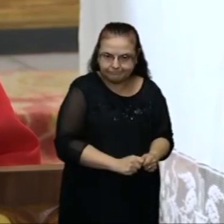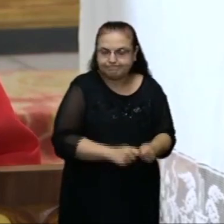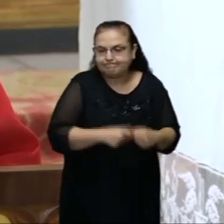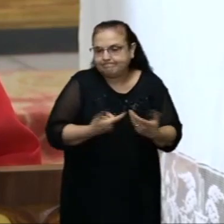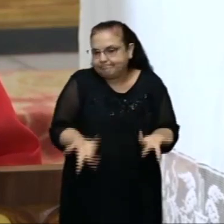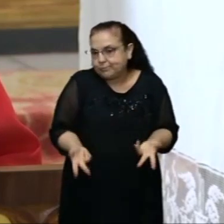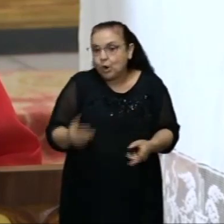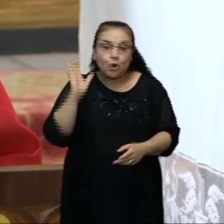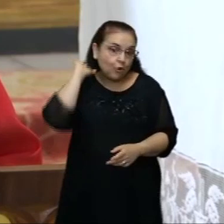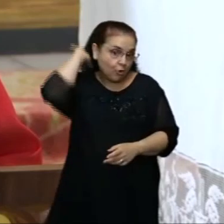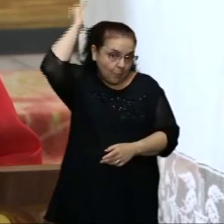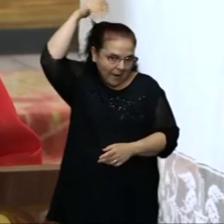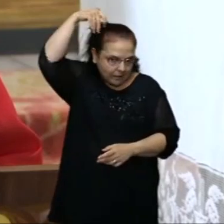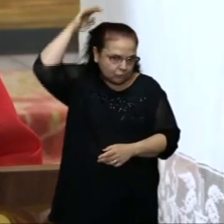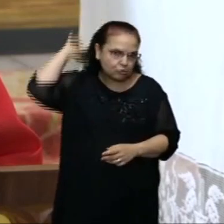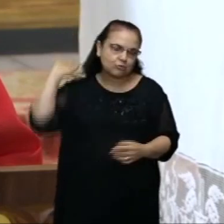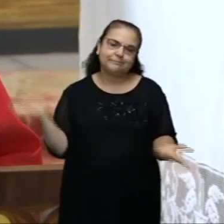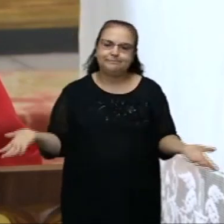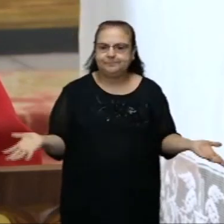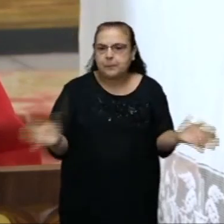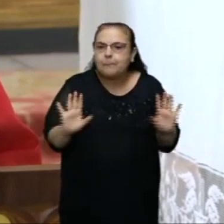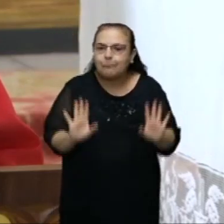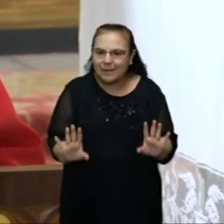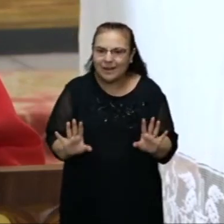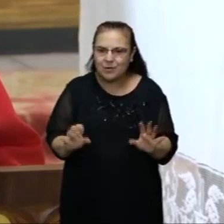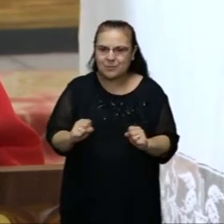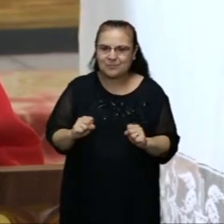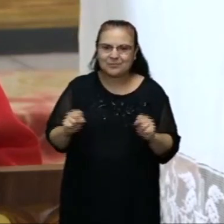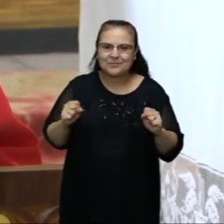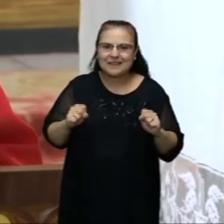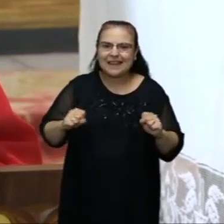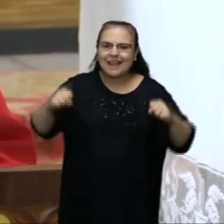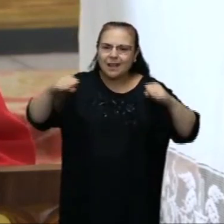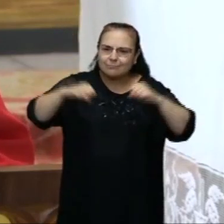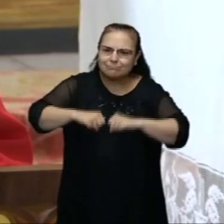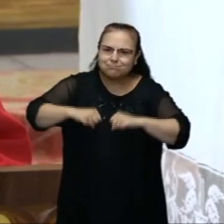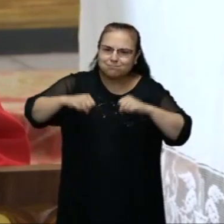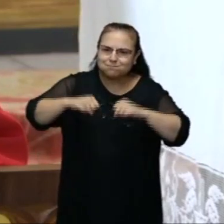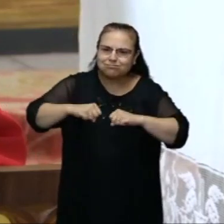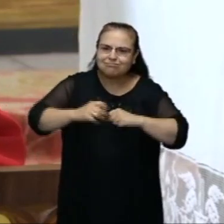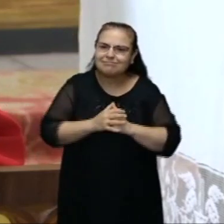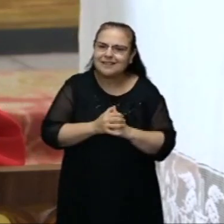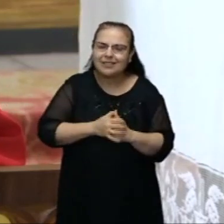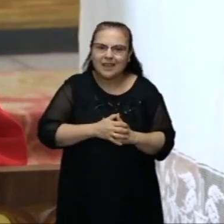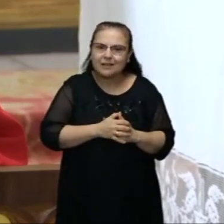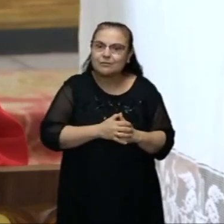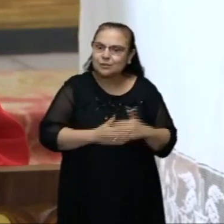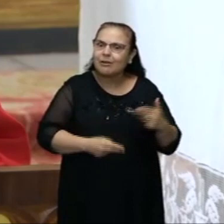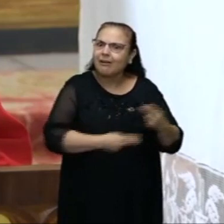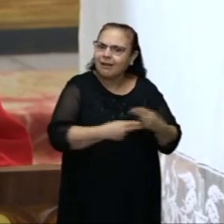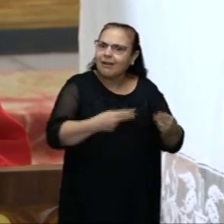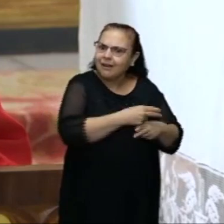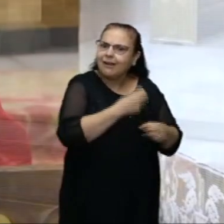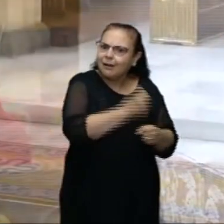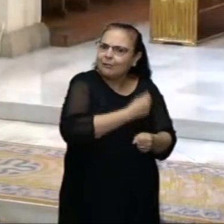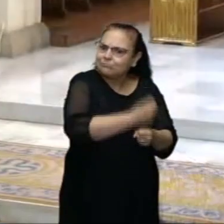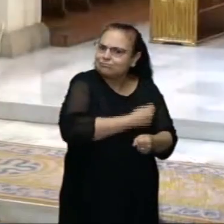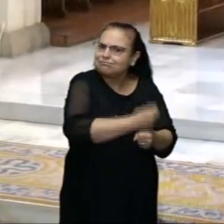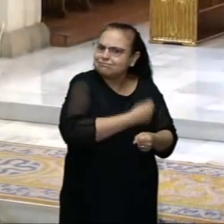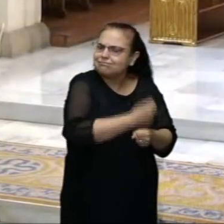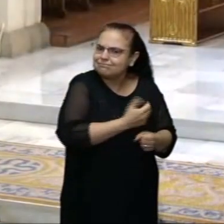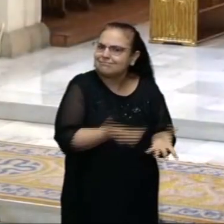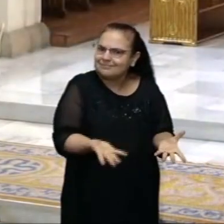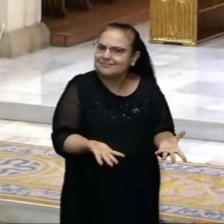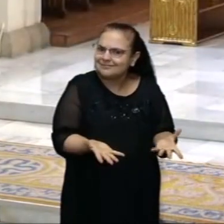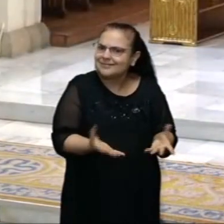por los romanos. Pero los ancianos prosiguen esas obras con éxito, confortados